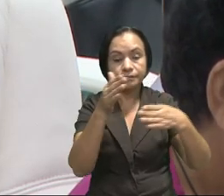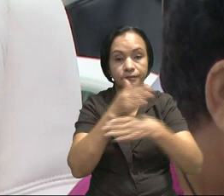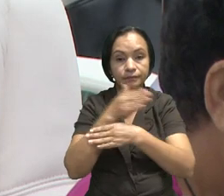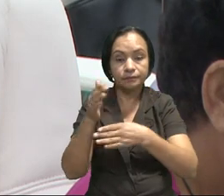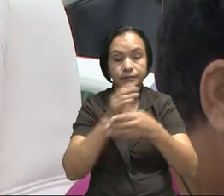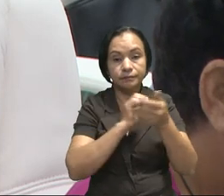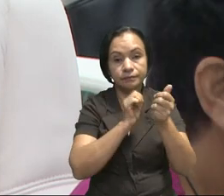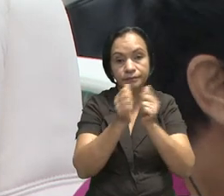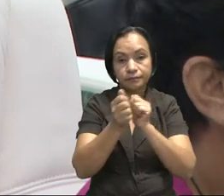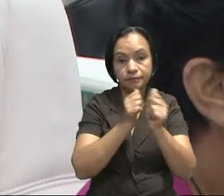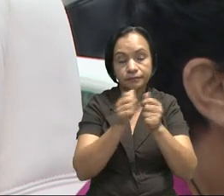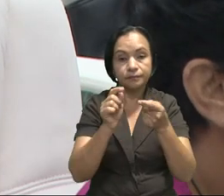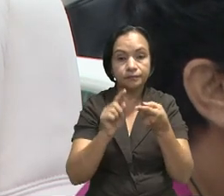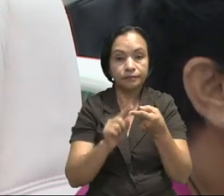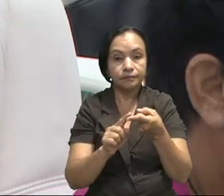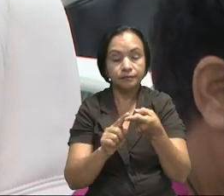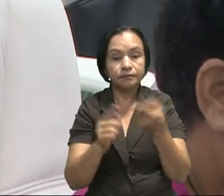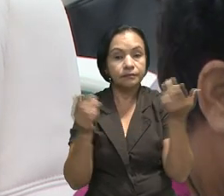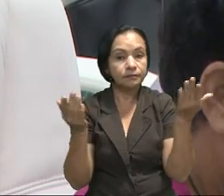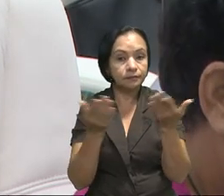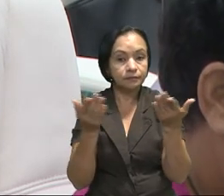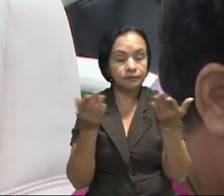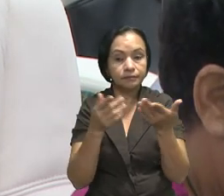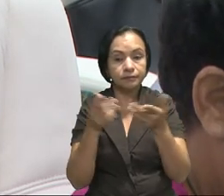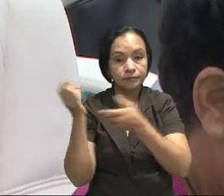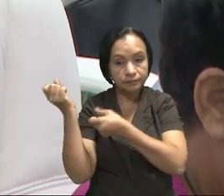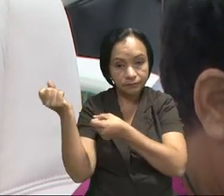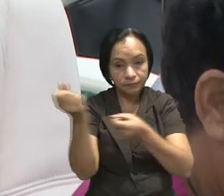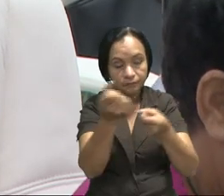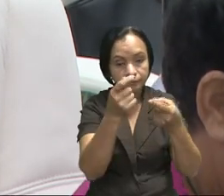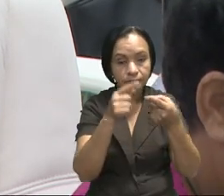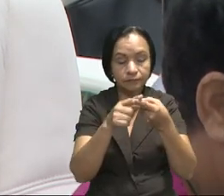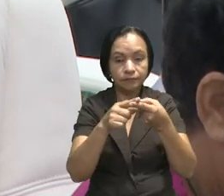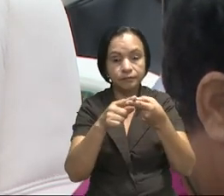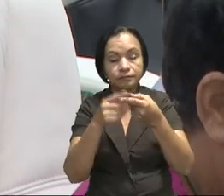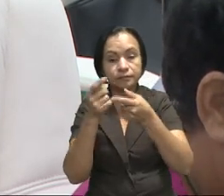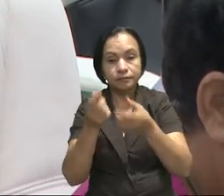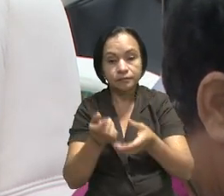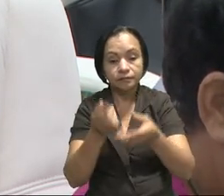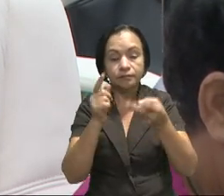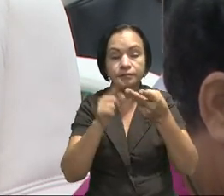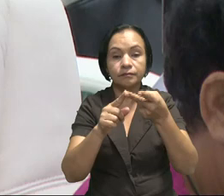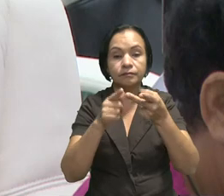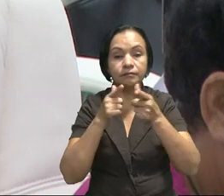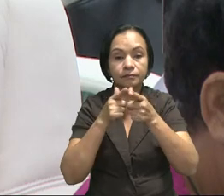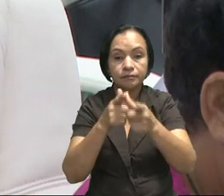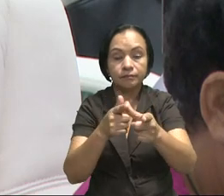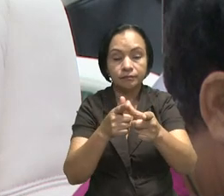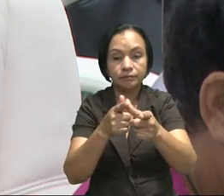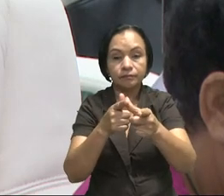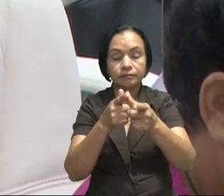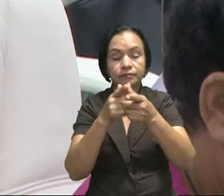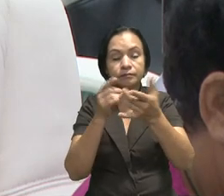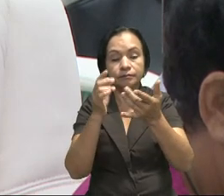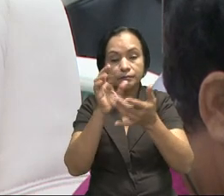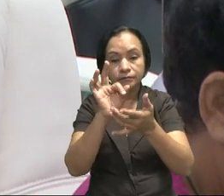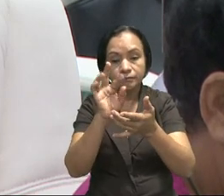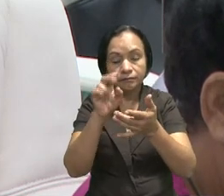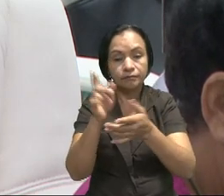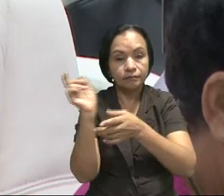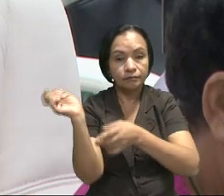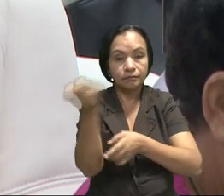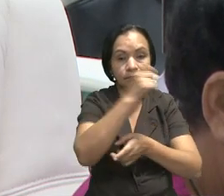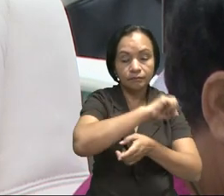disciplinas deportivas, tales como el béisbol, el softball, atletismo, frontón,